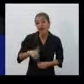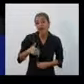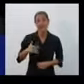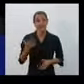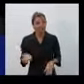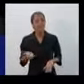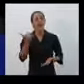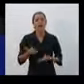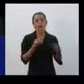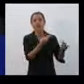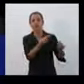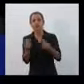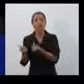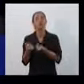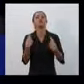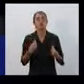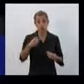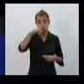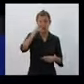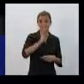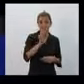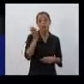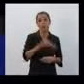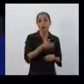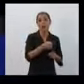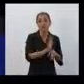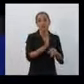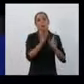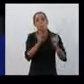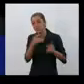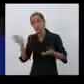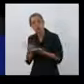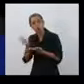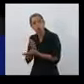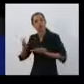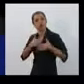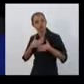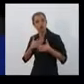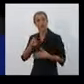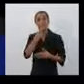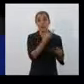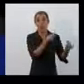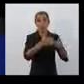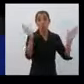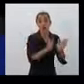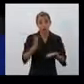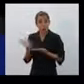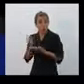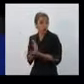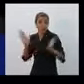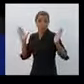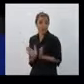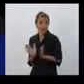consume el 70 por ciento de lo que produce y entonces cuando uno afecta el consumo afecta directamente a la producción y cuando afecta la producción